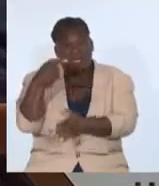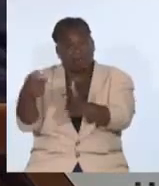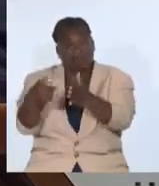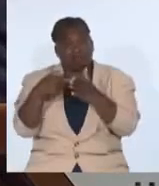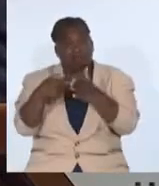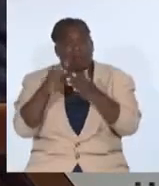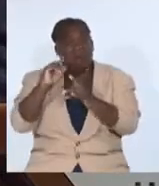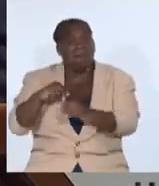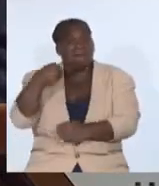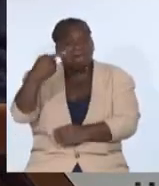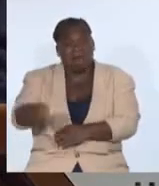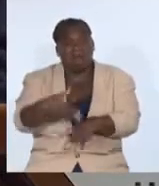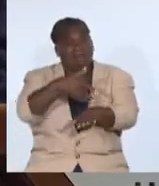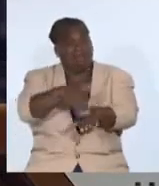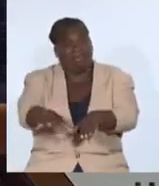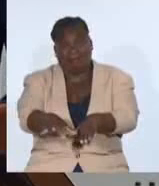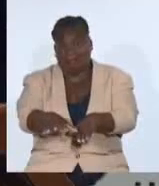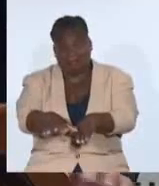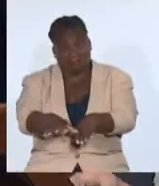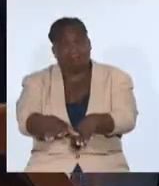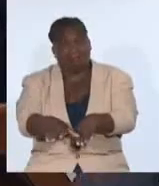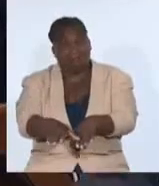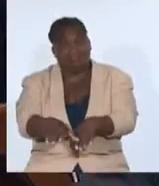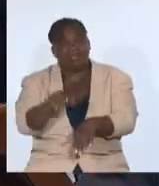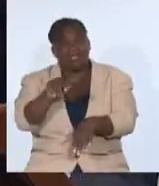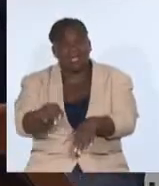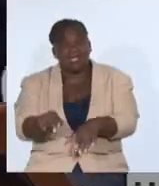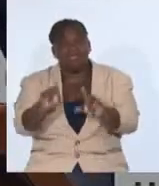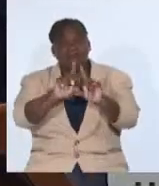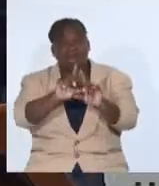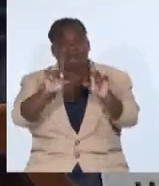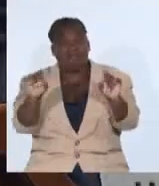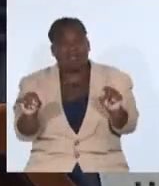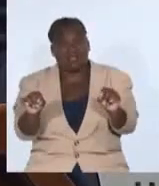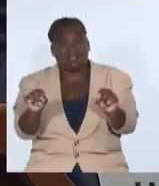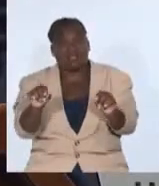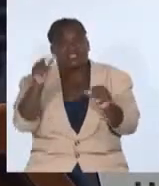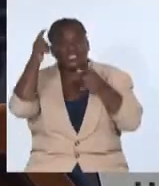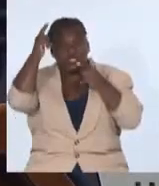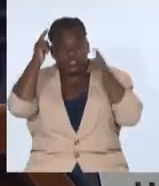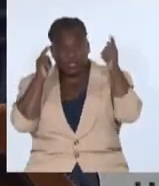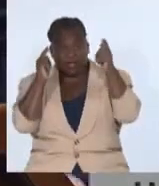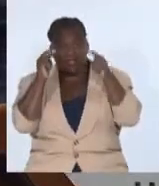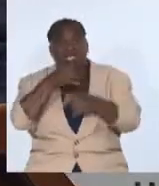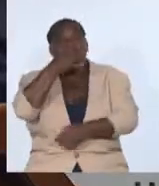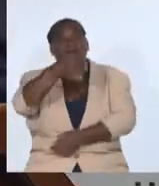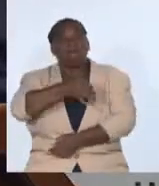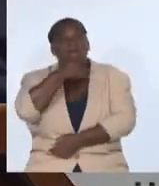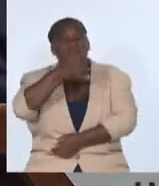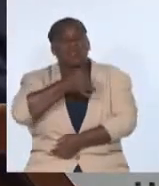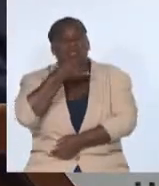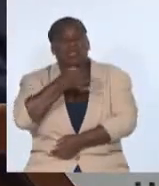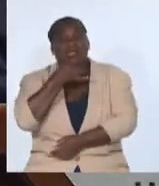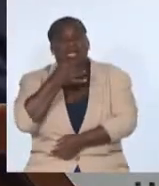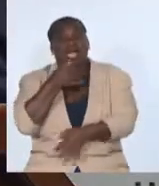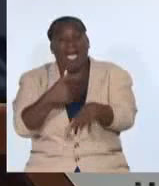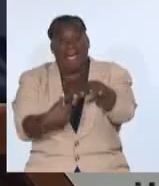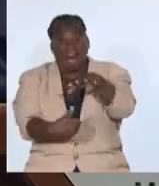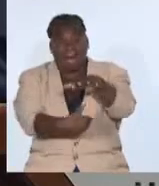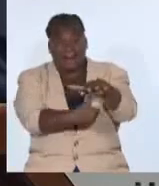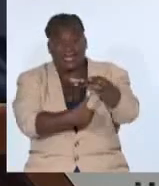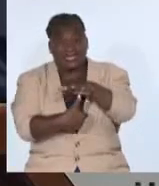será demasiado tarde y una frase inolvidable del comandante Hugo Chávez cuando dijo que los presidentes